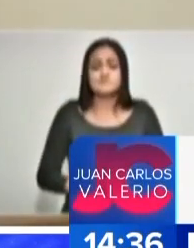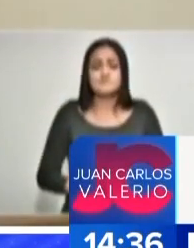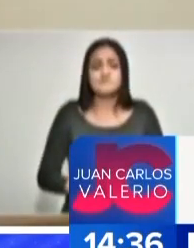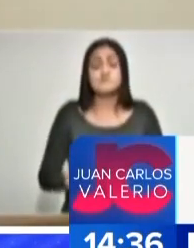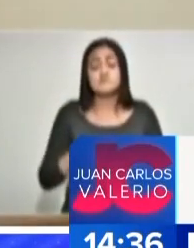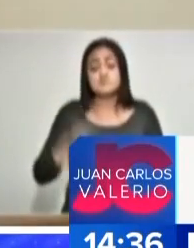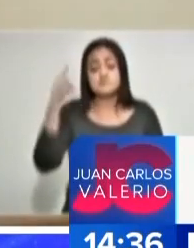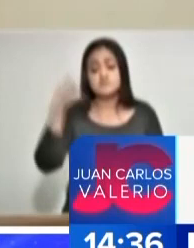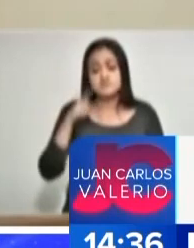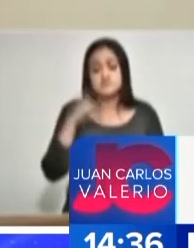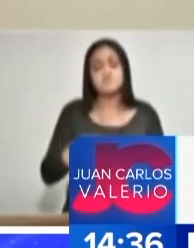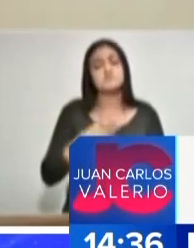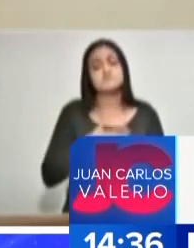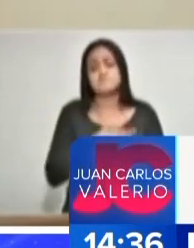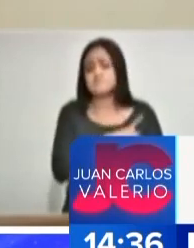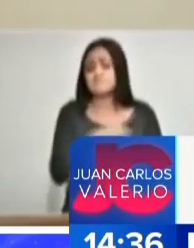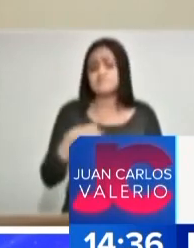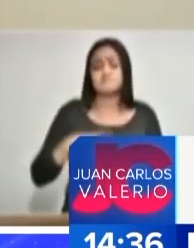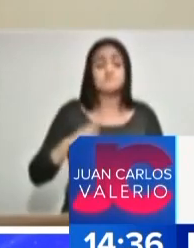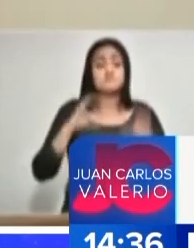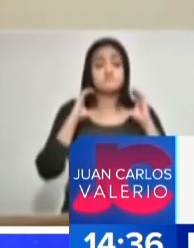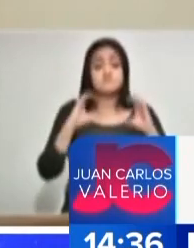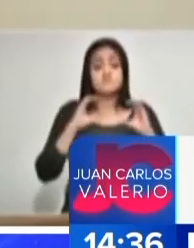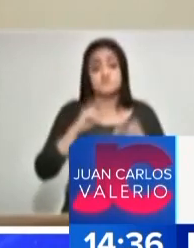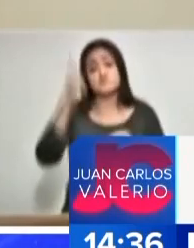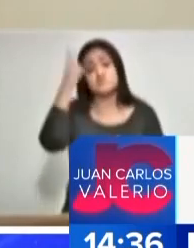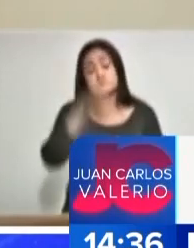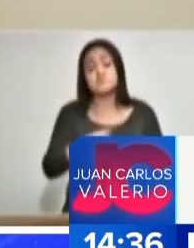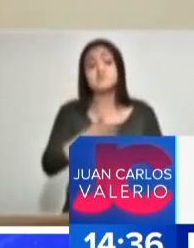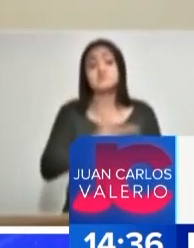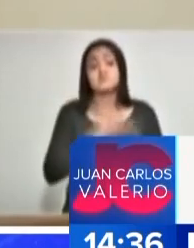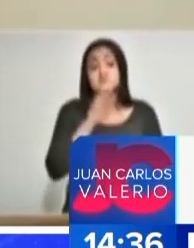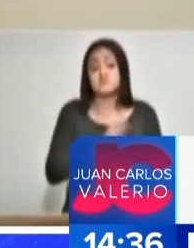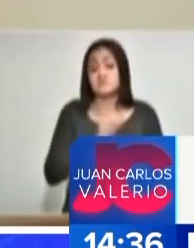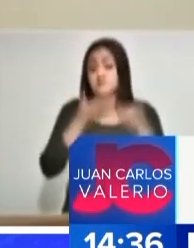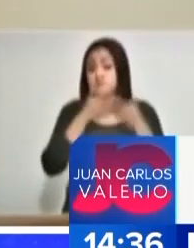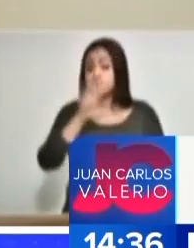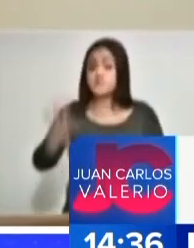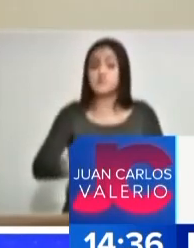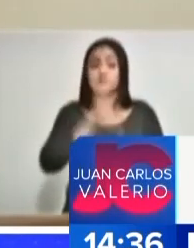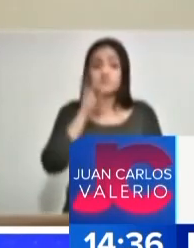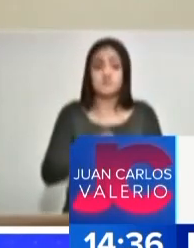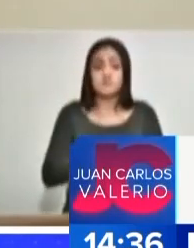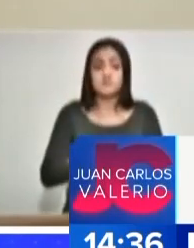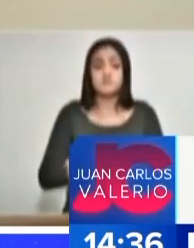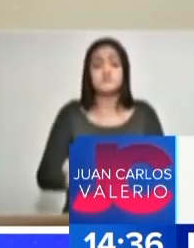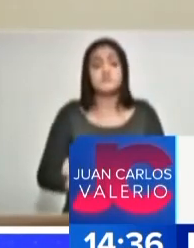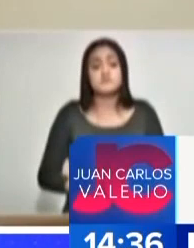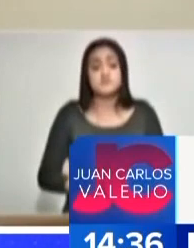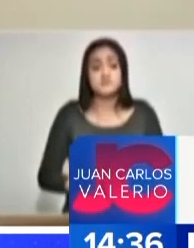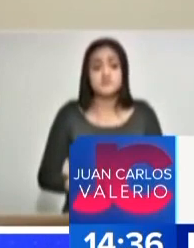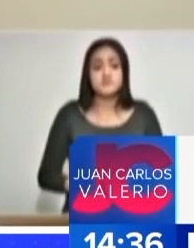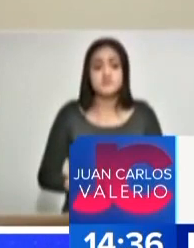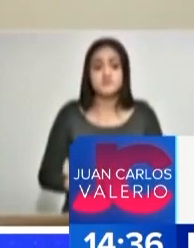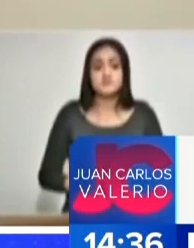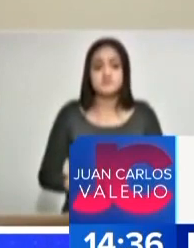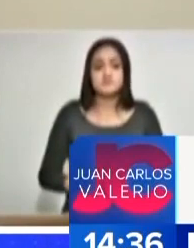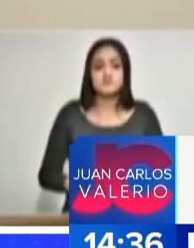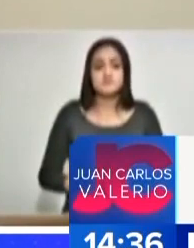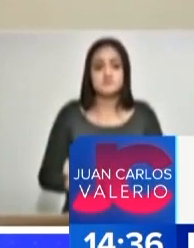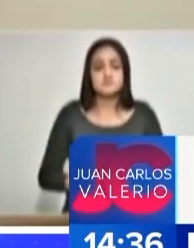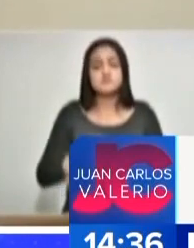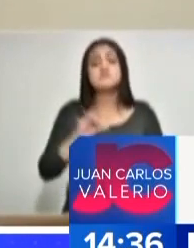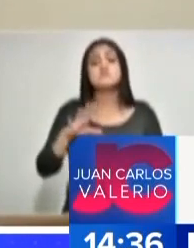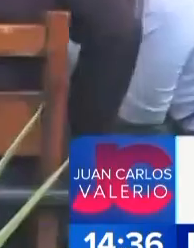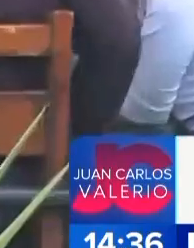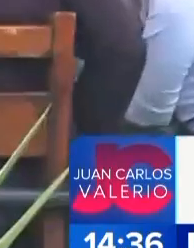En Puebla nos vamos a cuidar para mantener la apertura total. El mandatario estatal también aclaró que en caso de que exista